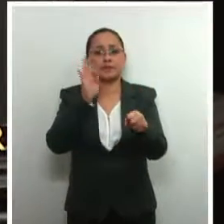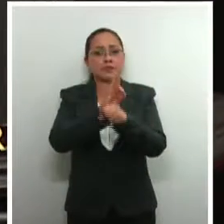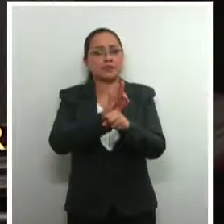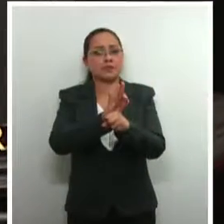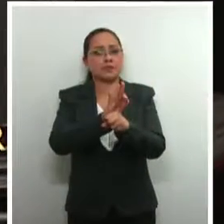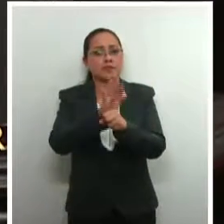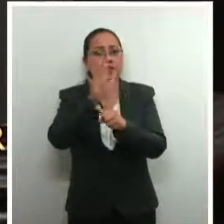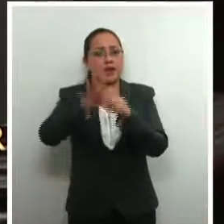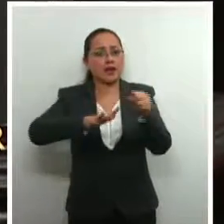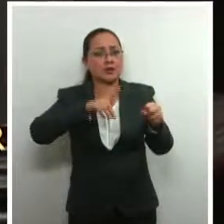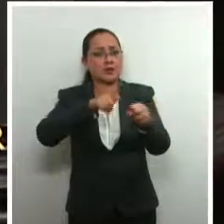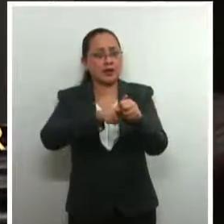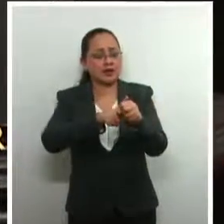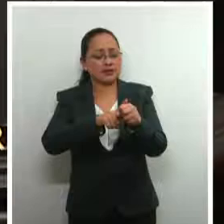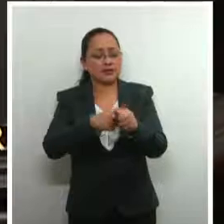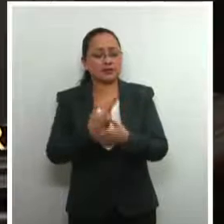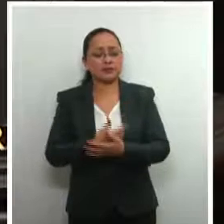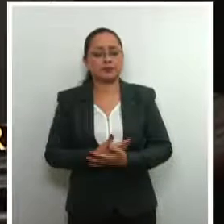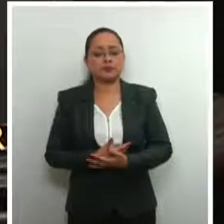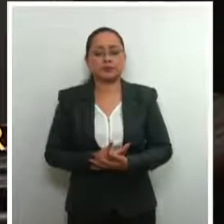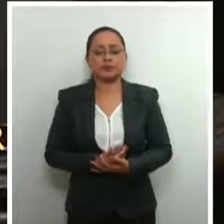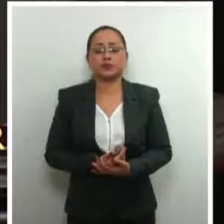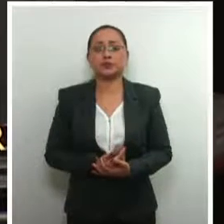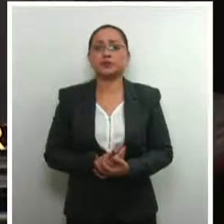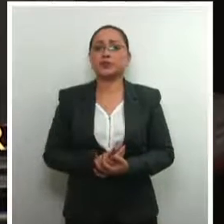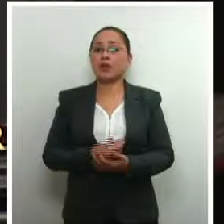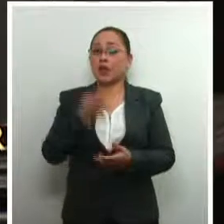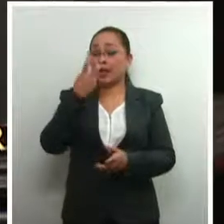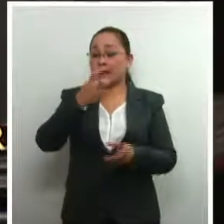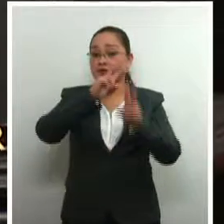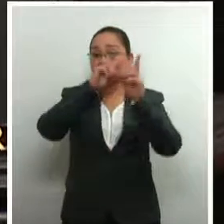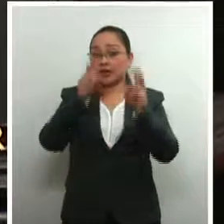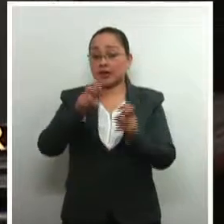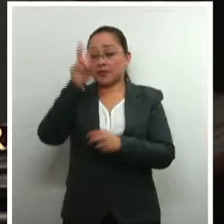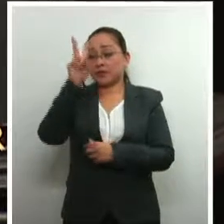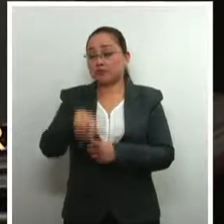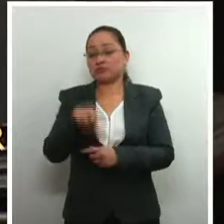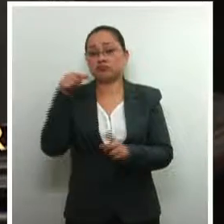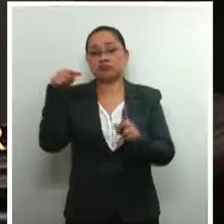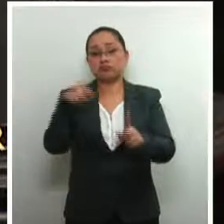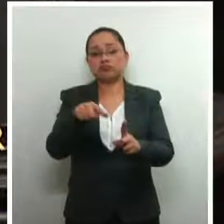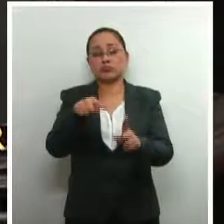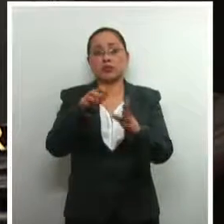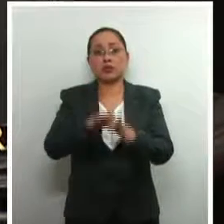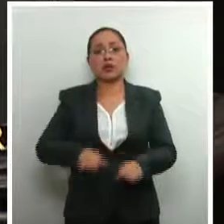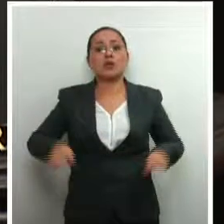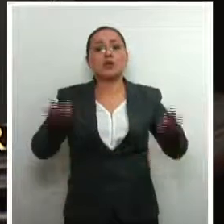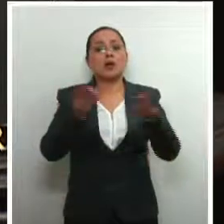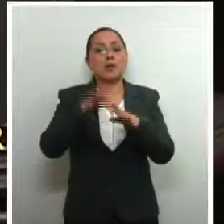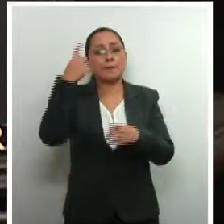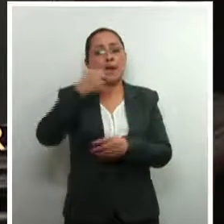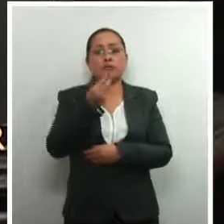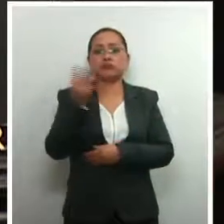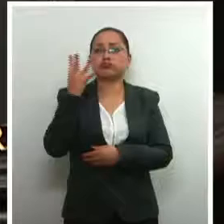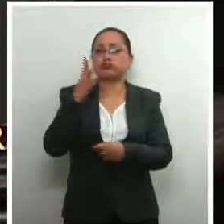protección a los animales, que es un tema también central para